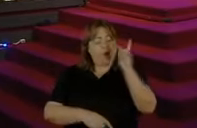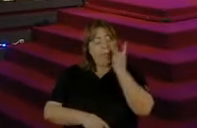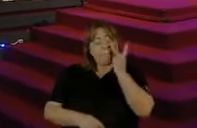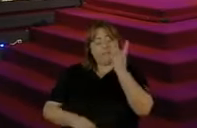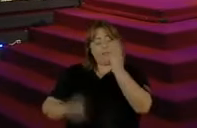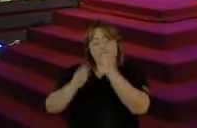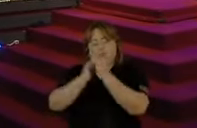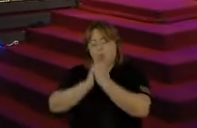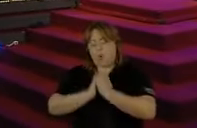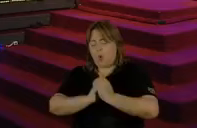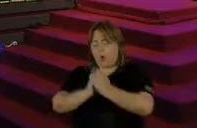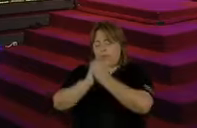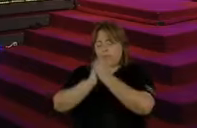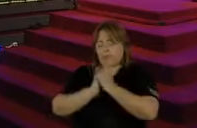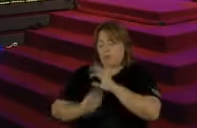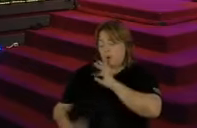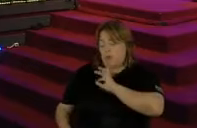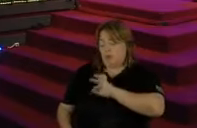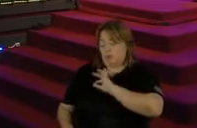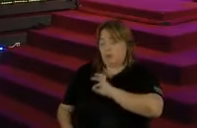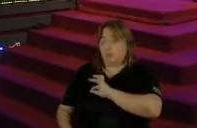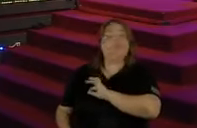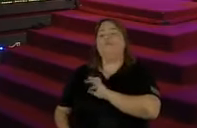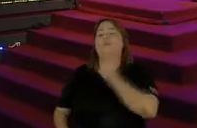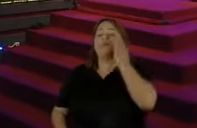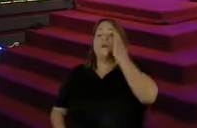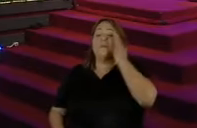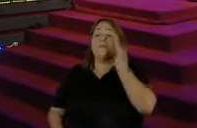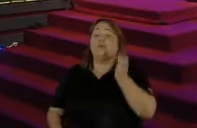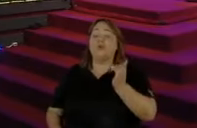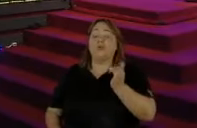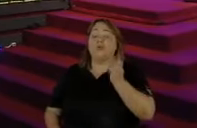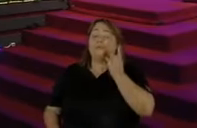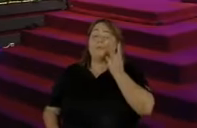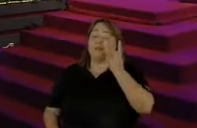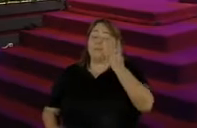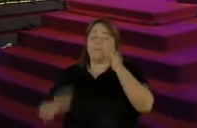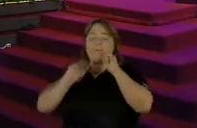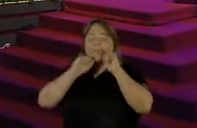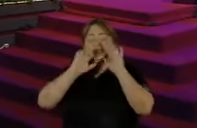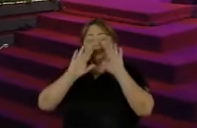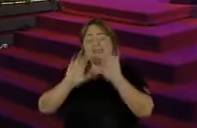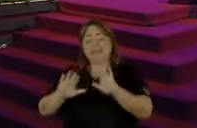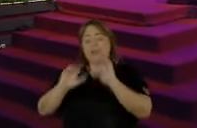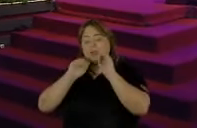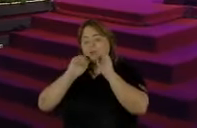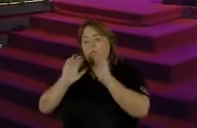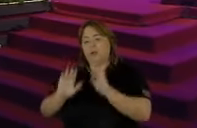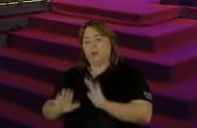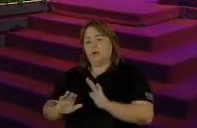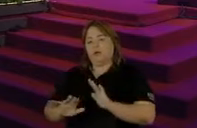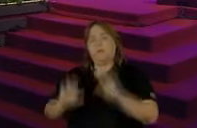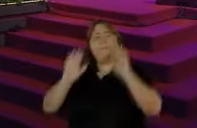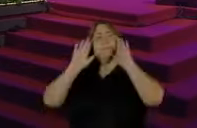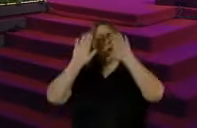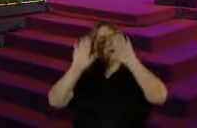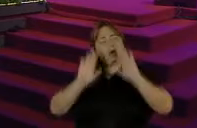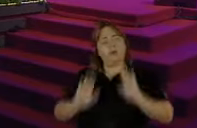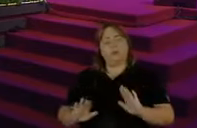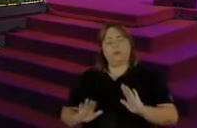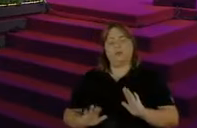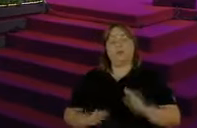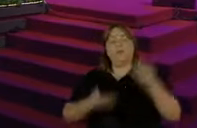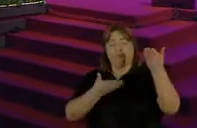oración. Damos gracias a Dios por toda su bendición, por todas las intervenciones tan oportunas y maravillosas que Él